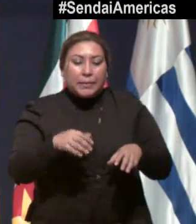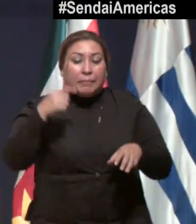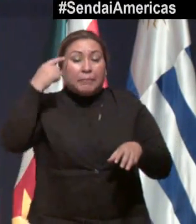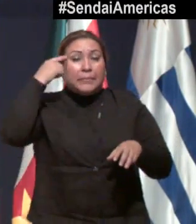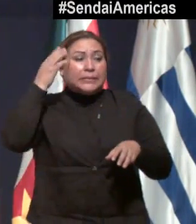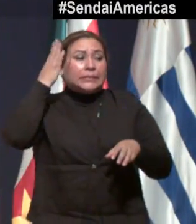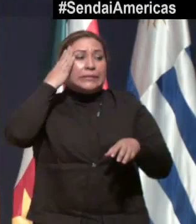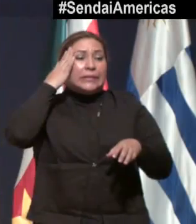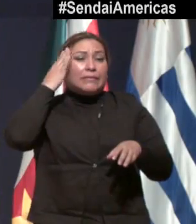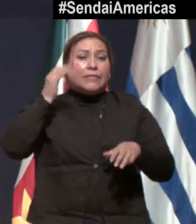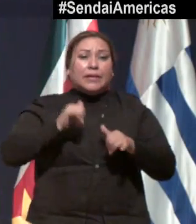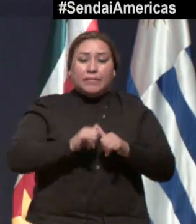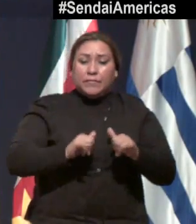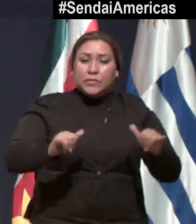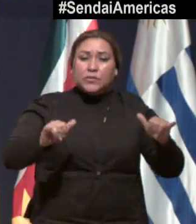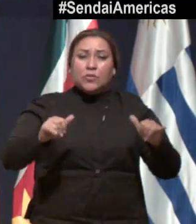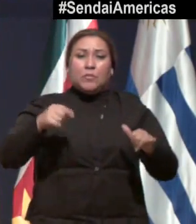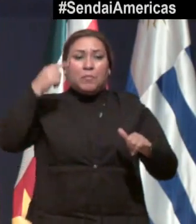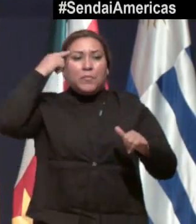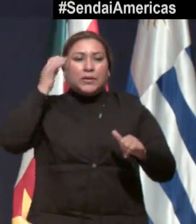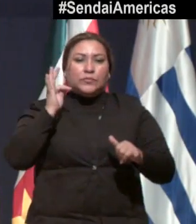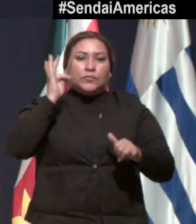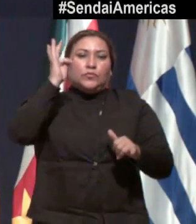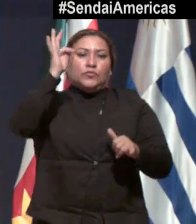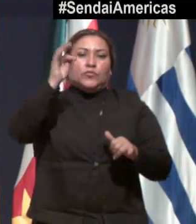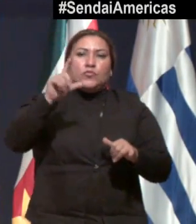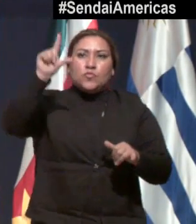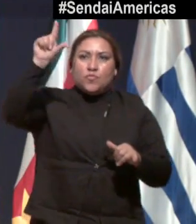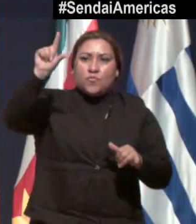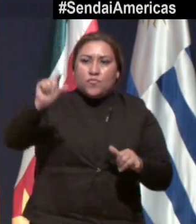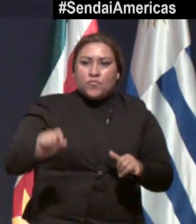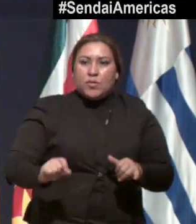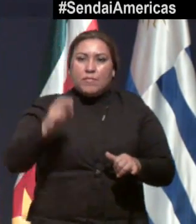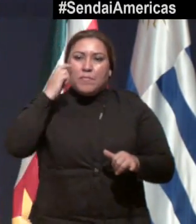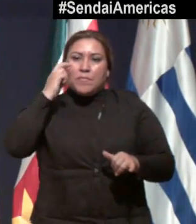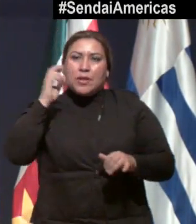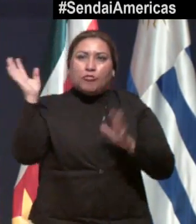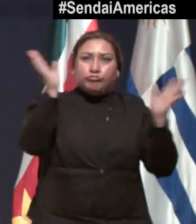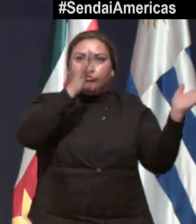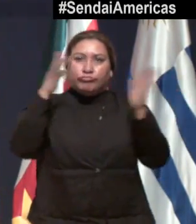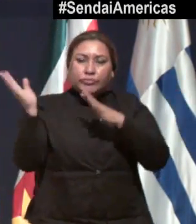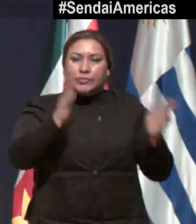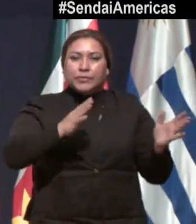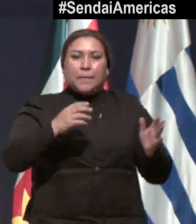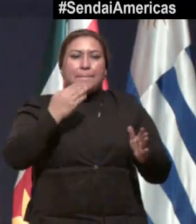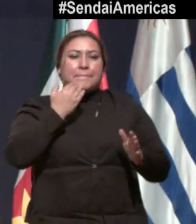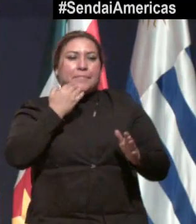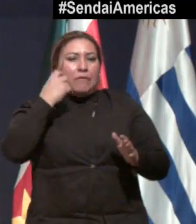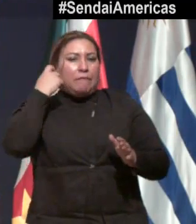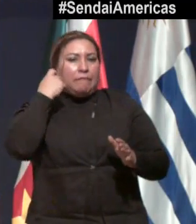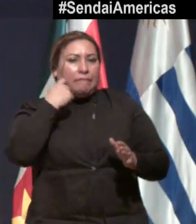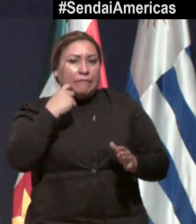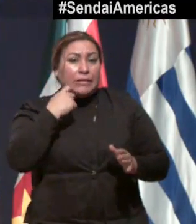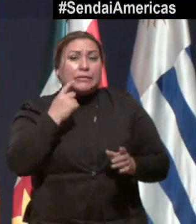informar acciones de desarrollo y de reducción de riesgo y que faltan aún para lograr,